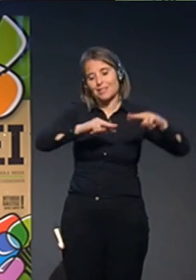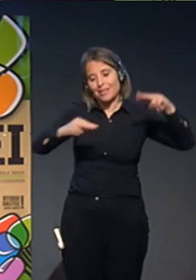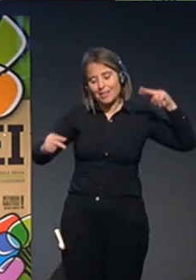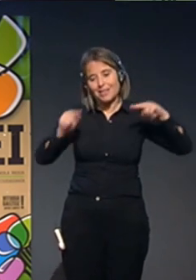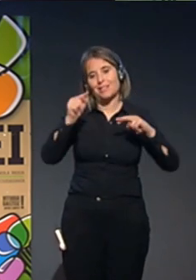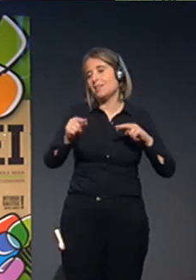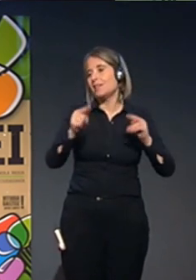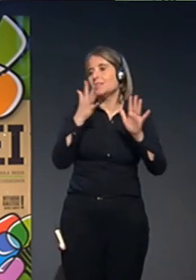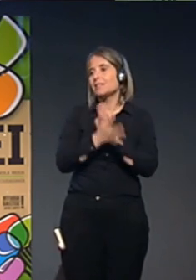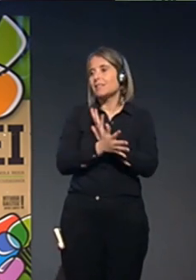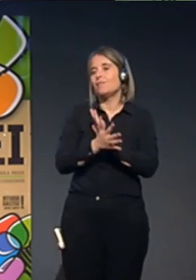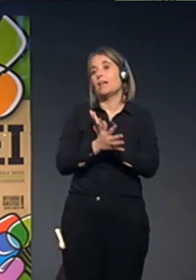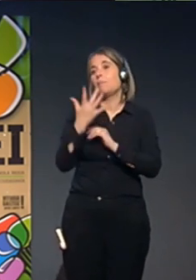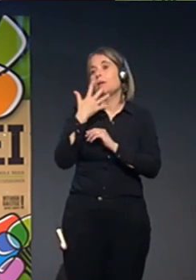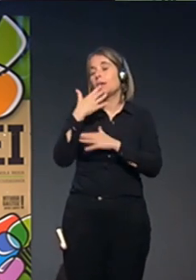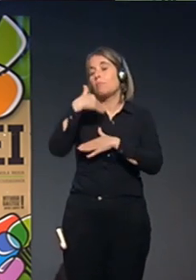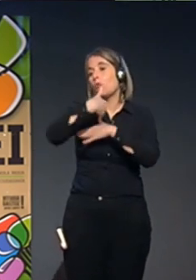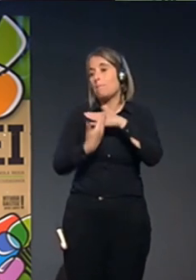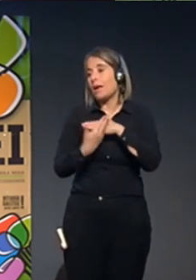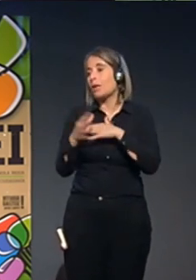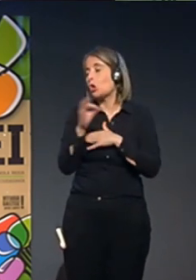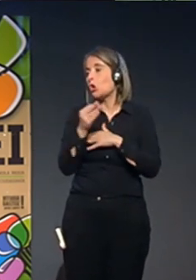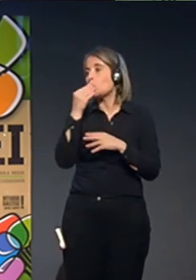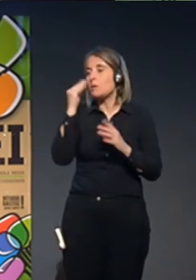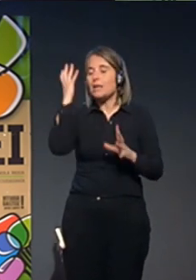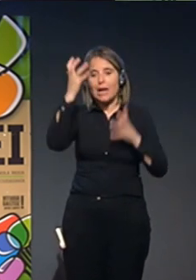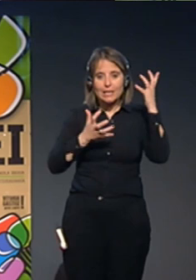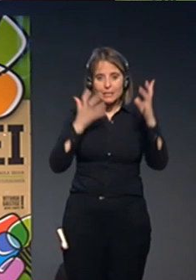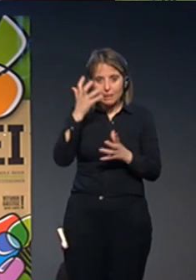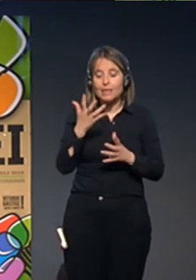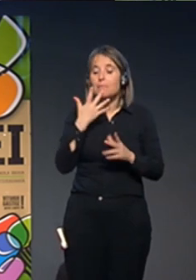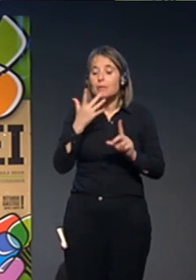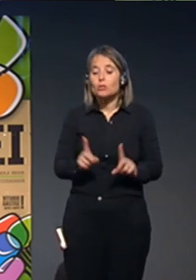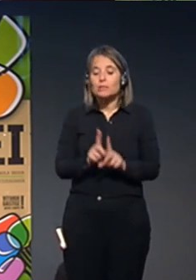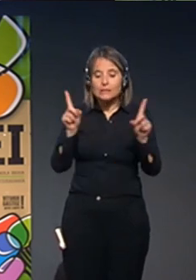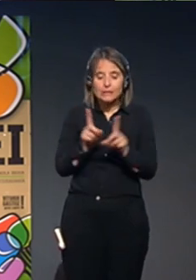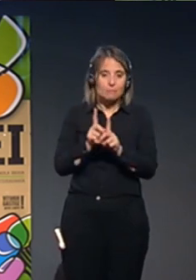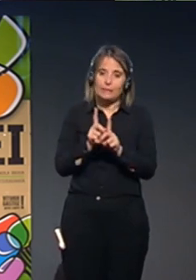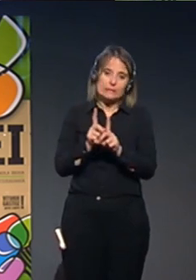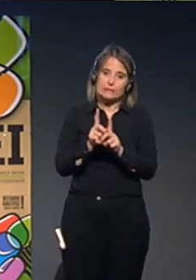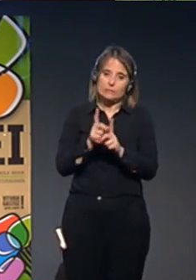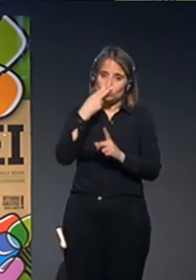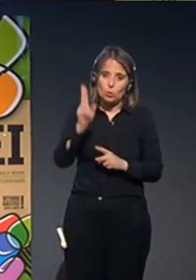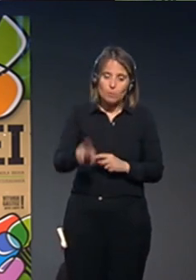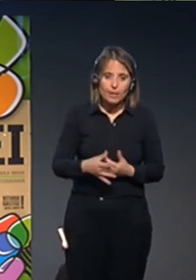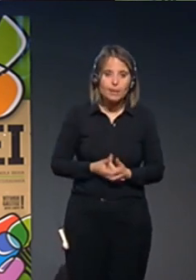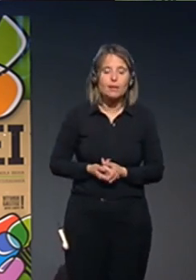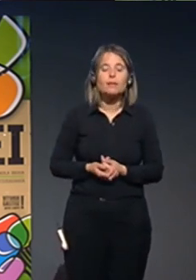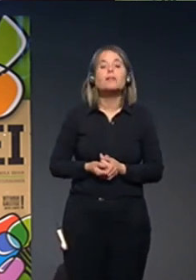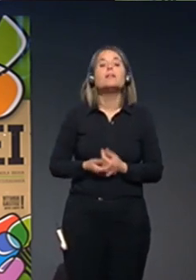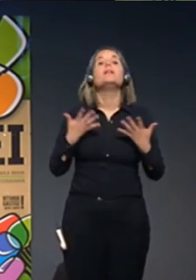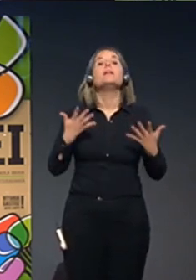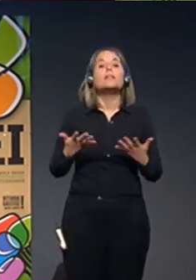que hace que sirve para hacer pan o para dar de comer a los animales pero si la siembras es estéril De dónde viene